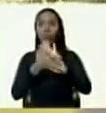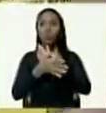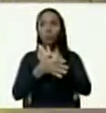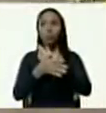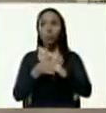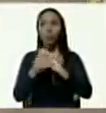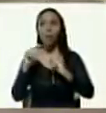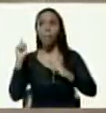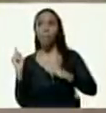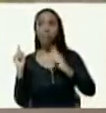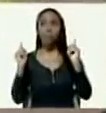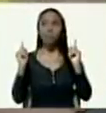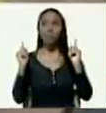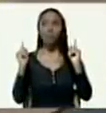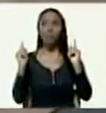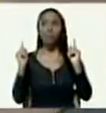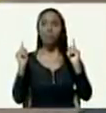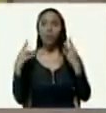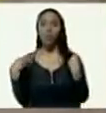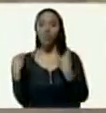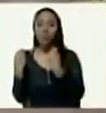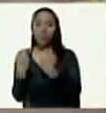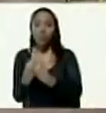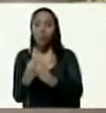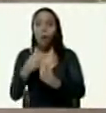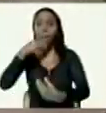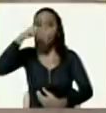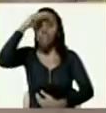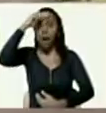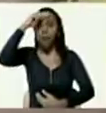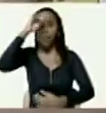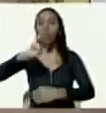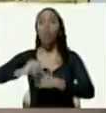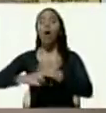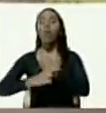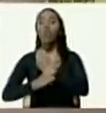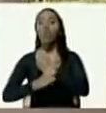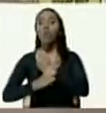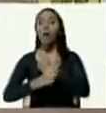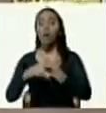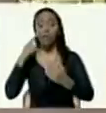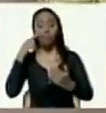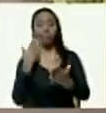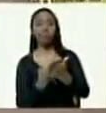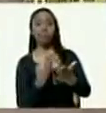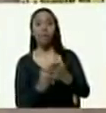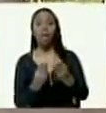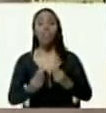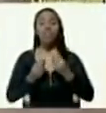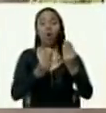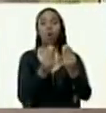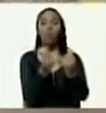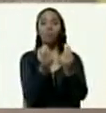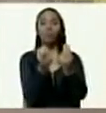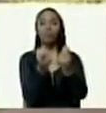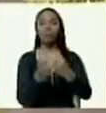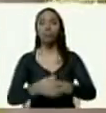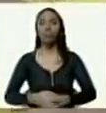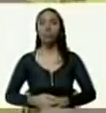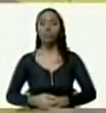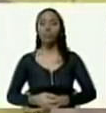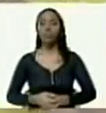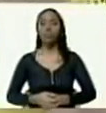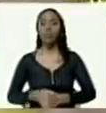señor Betancourt se hizo acompañar por el padre de Juan Guaidó, y en presencia de Giuliani le entregó unos fondos. para que